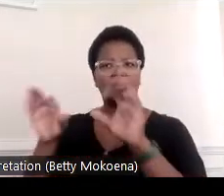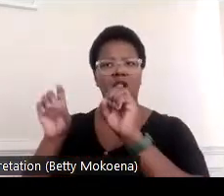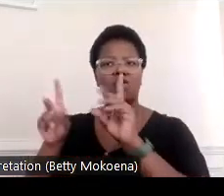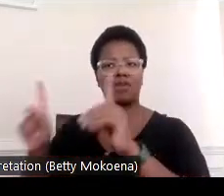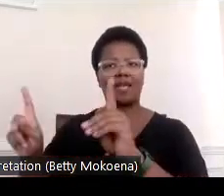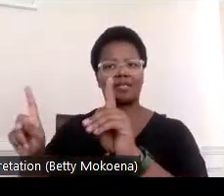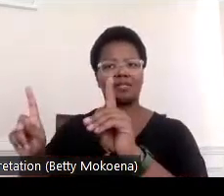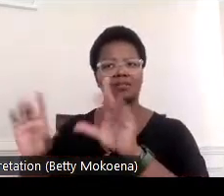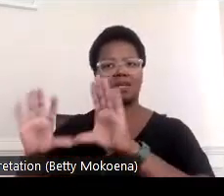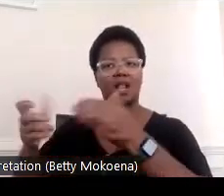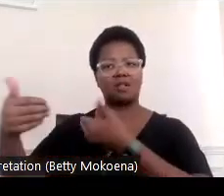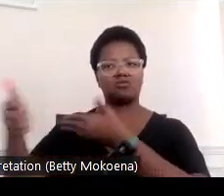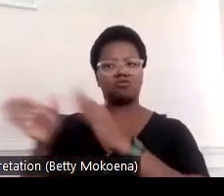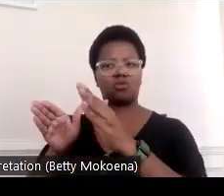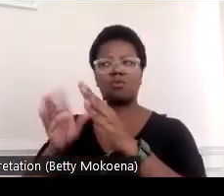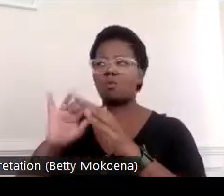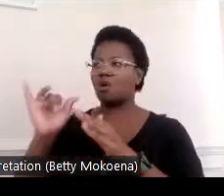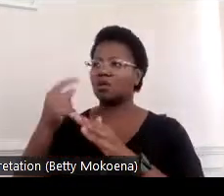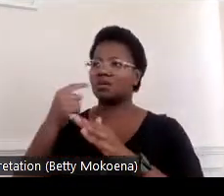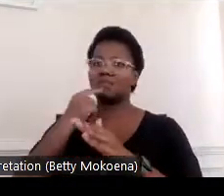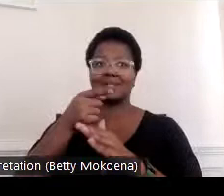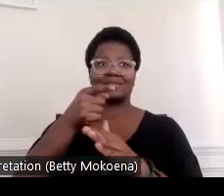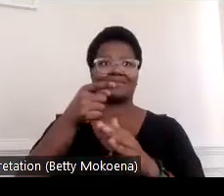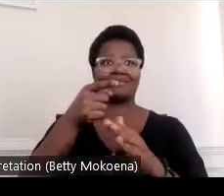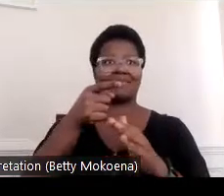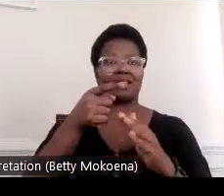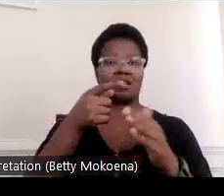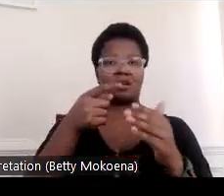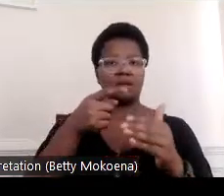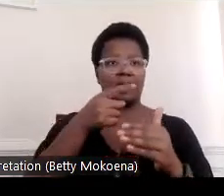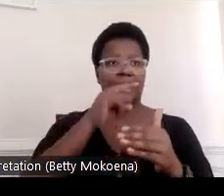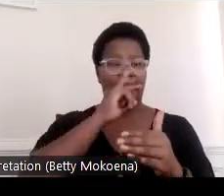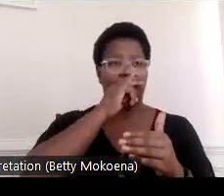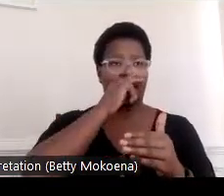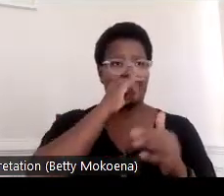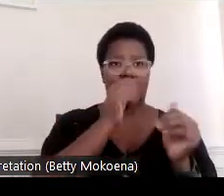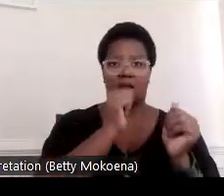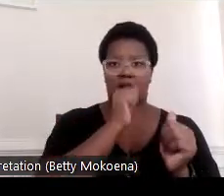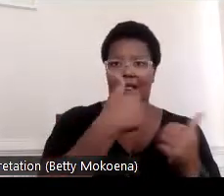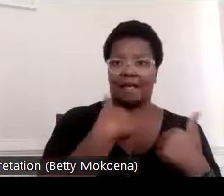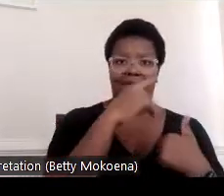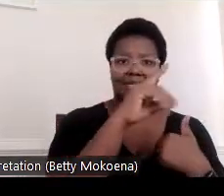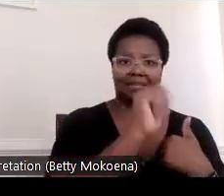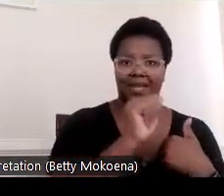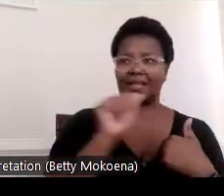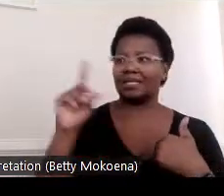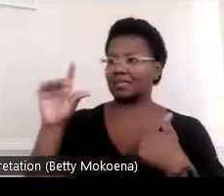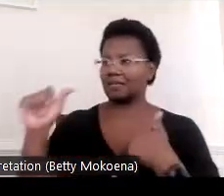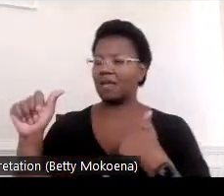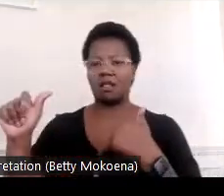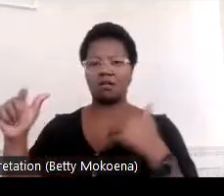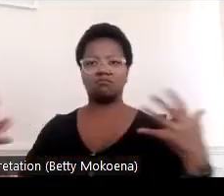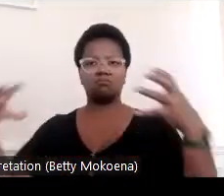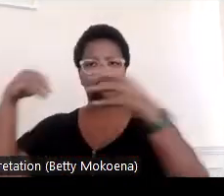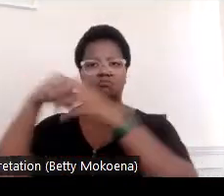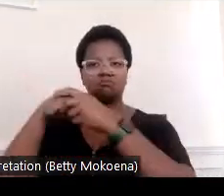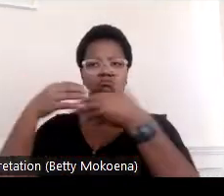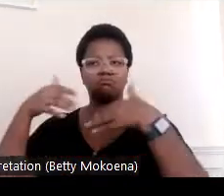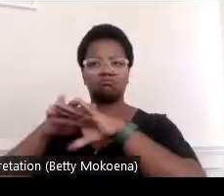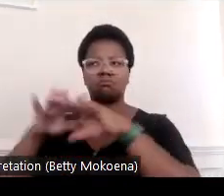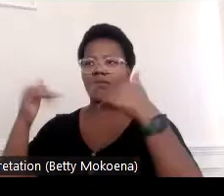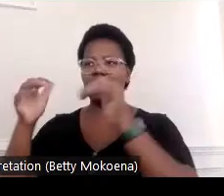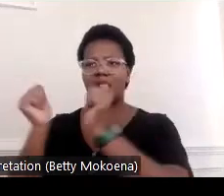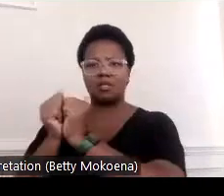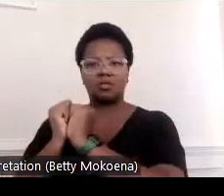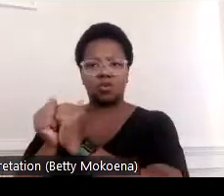Educación general y participar en las mismas actividades así como como niños que son verdad sin